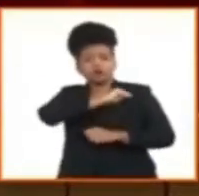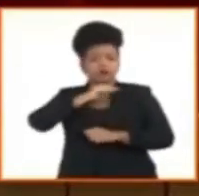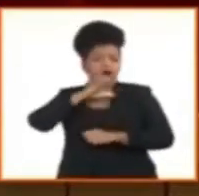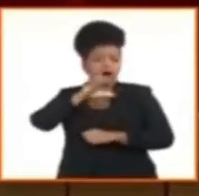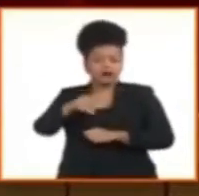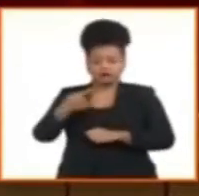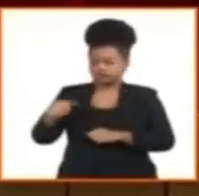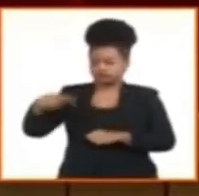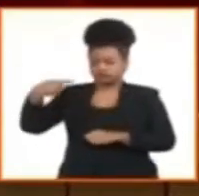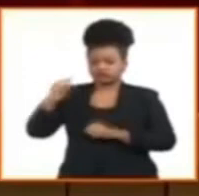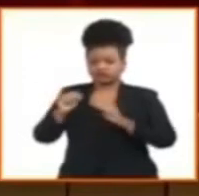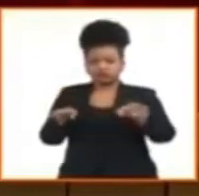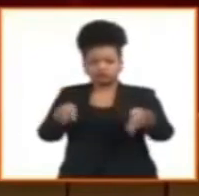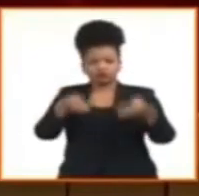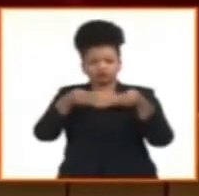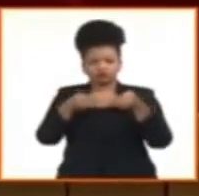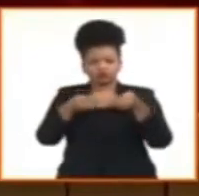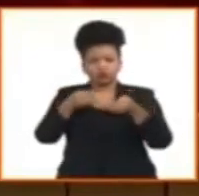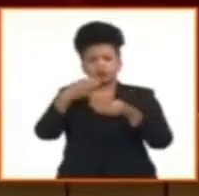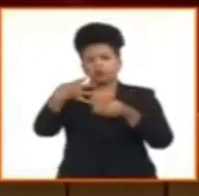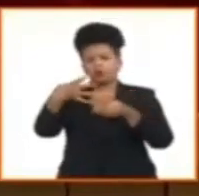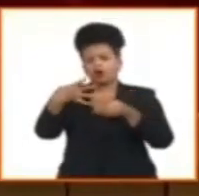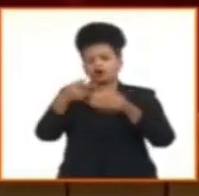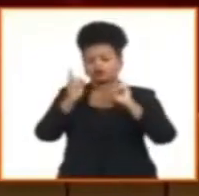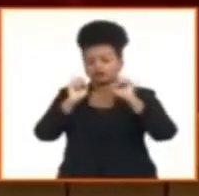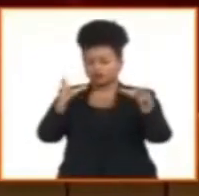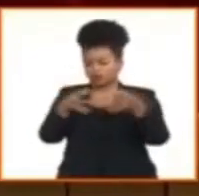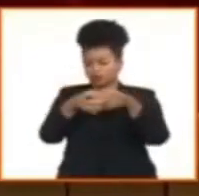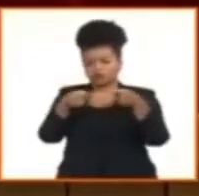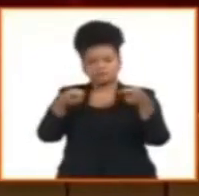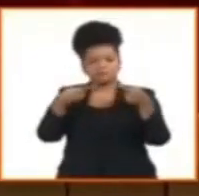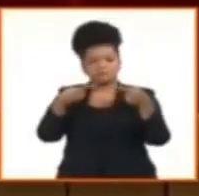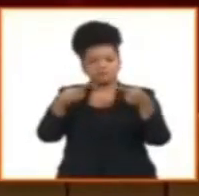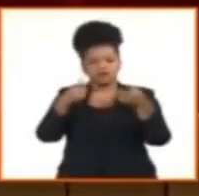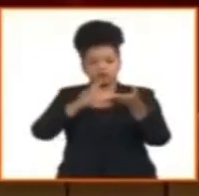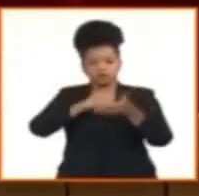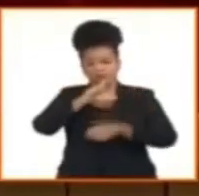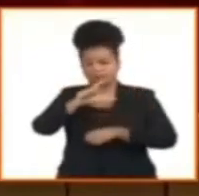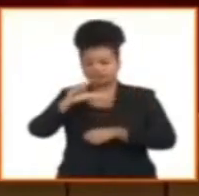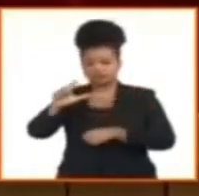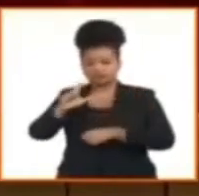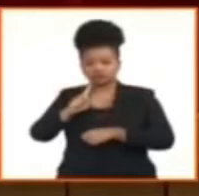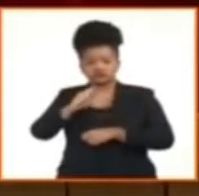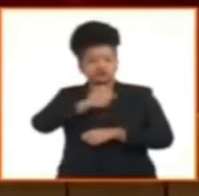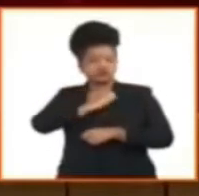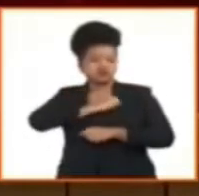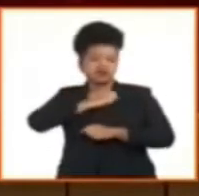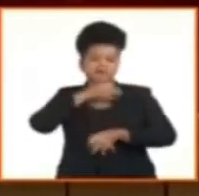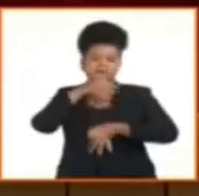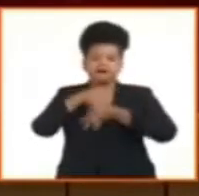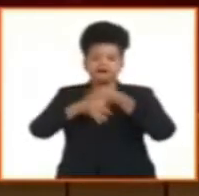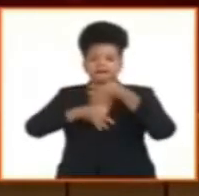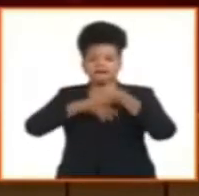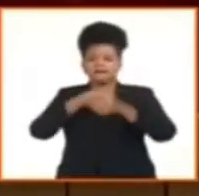cuando hacíamos las conclusiones del cuarto pleno del Comité Central del Partido, y quisimos ahondar en un grupo de